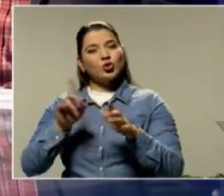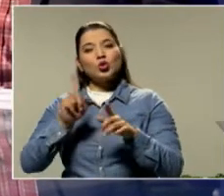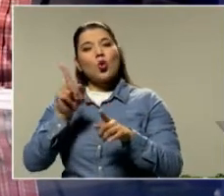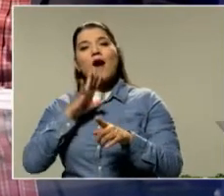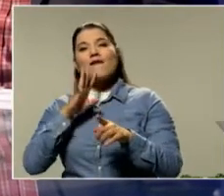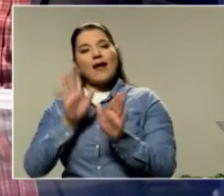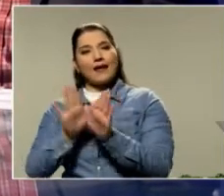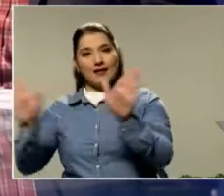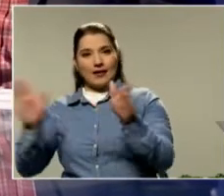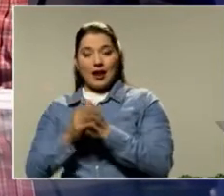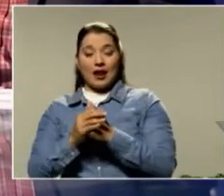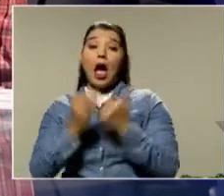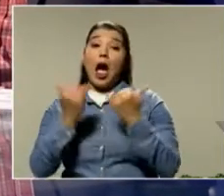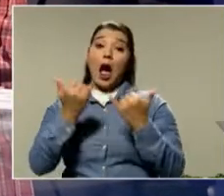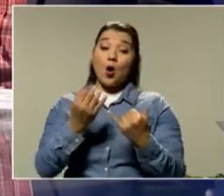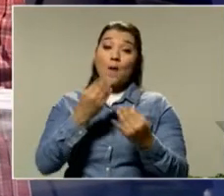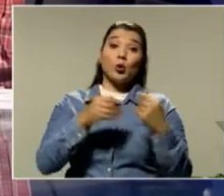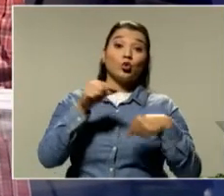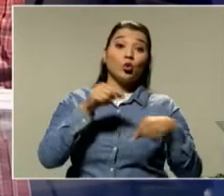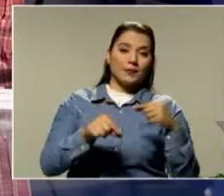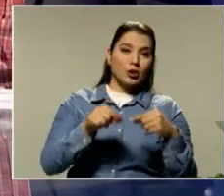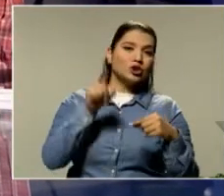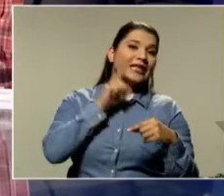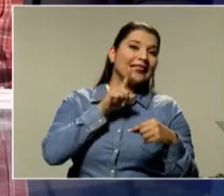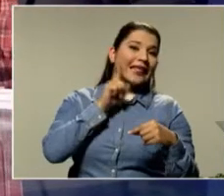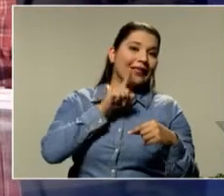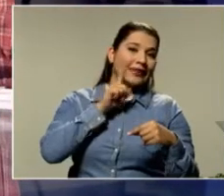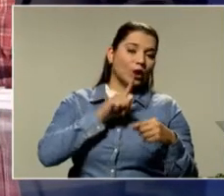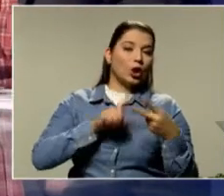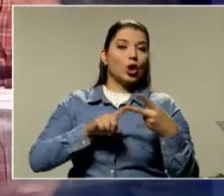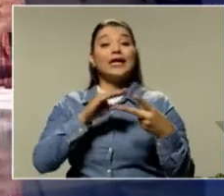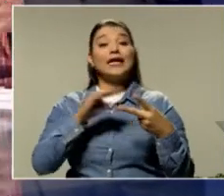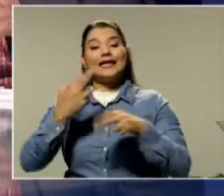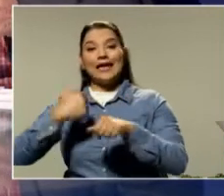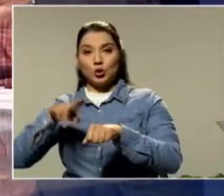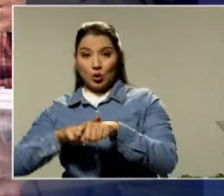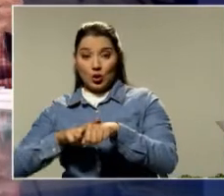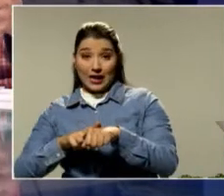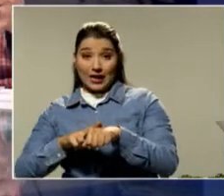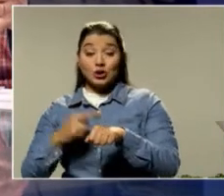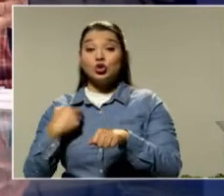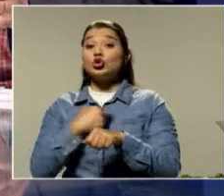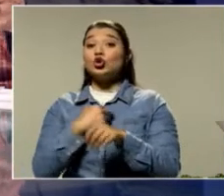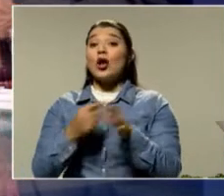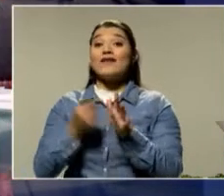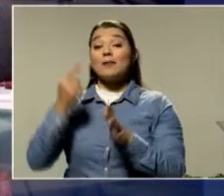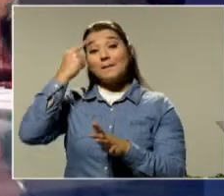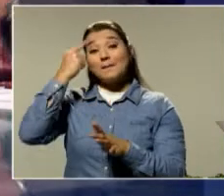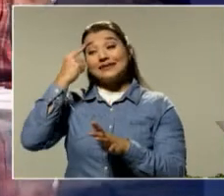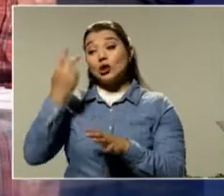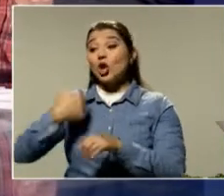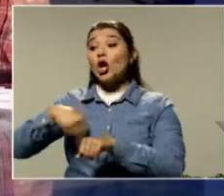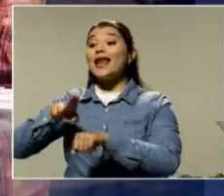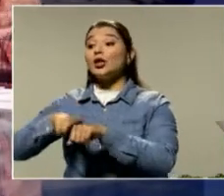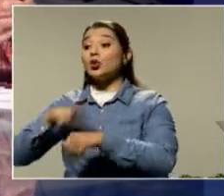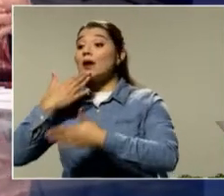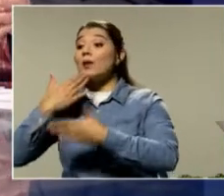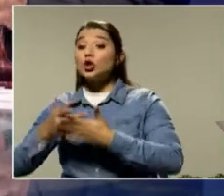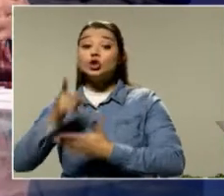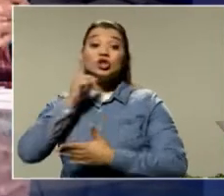sintéticos y hay naturales. Igualmente, ¿verdad? Porque pensamos que lo natural es necesariamente bueno y lo sintético